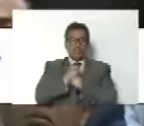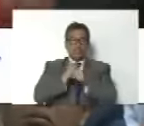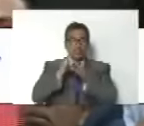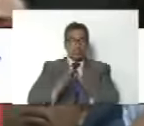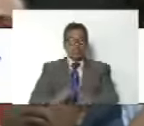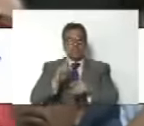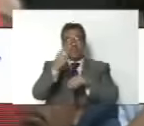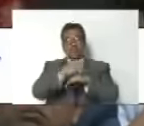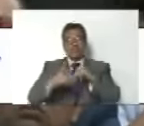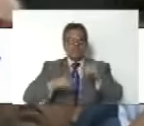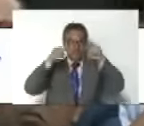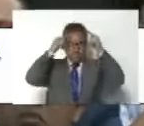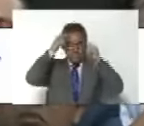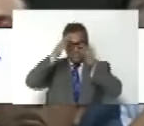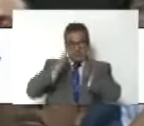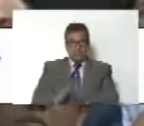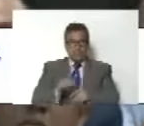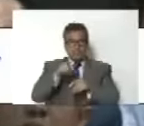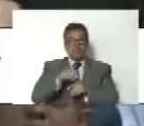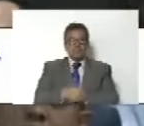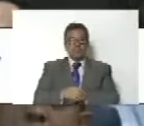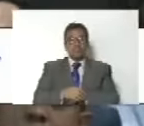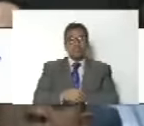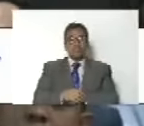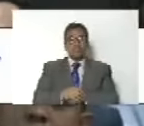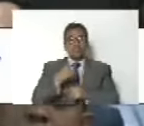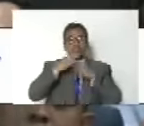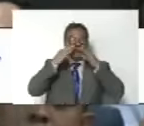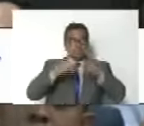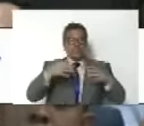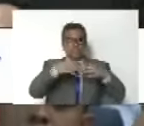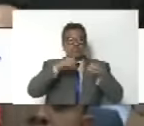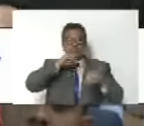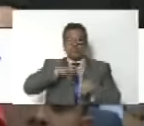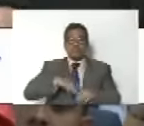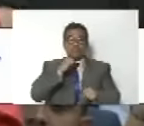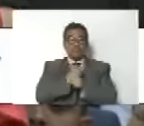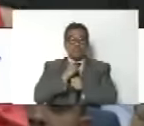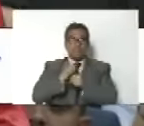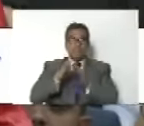al primer presidente chavista y al que va a garantizar las luchas históricas de los